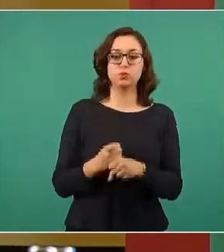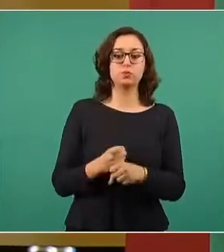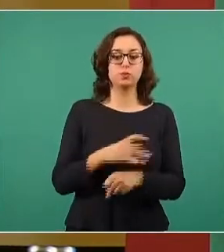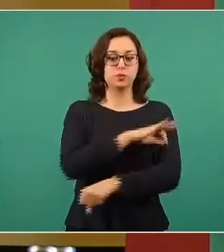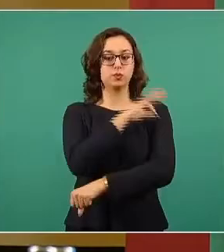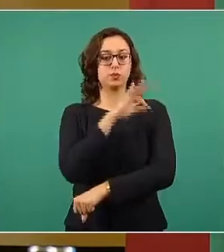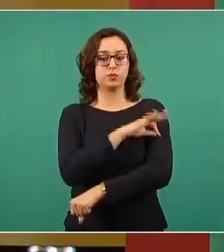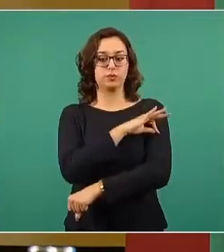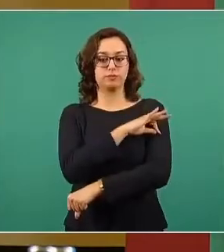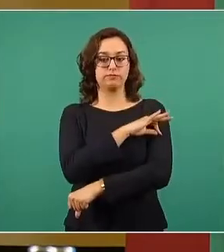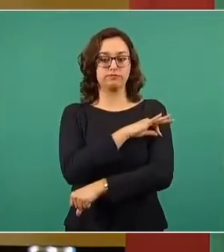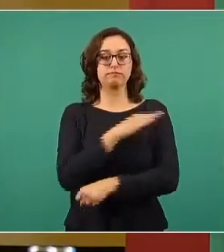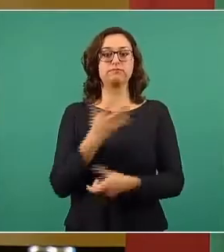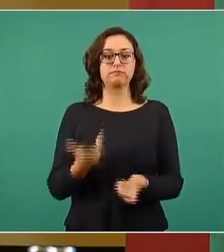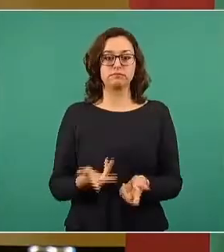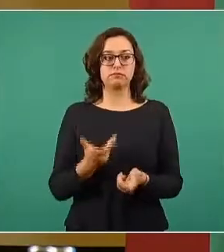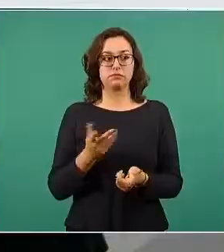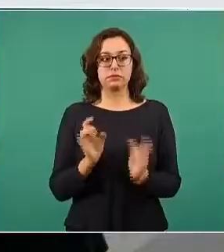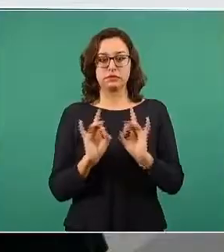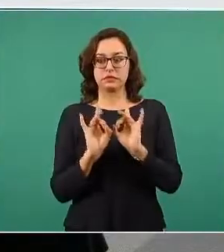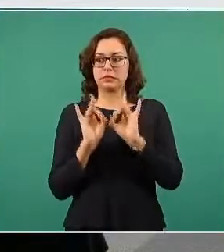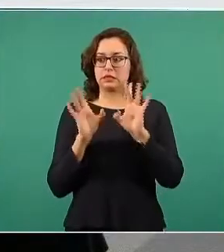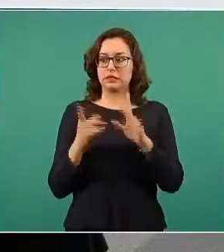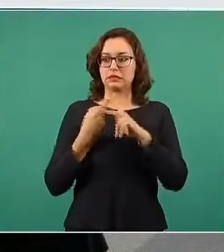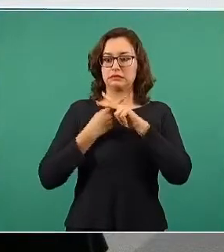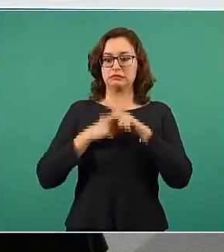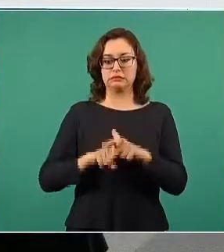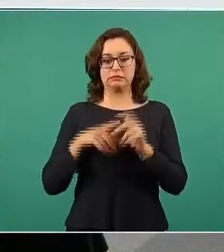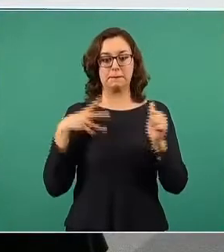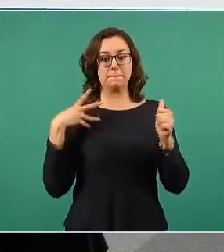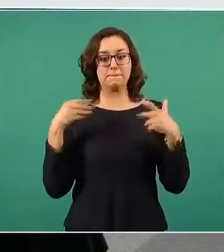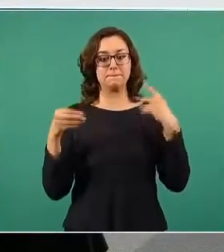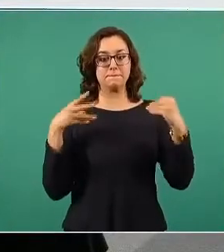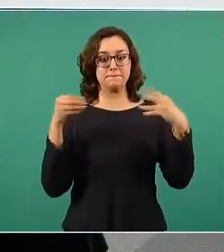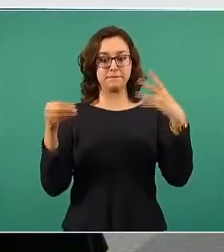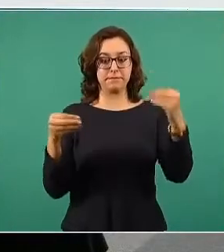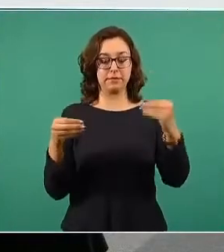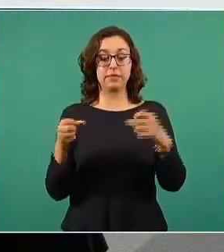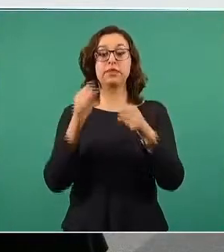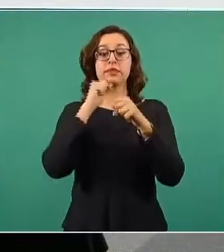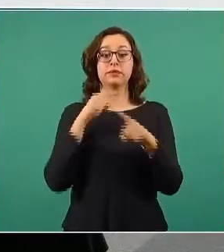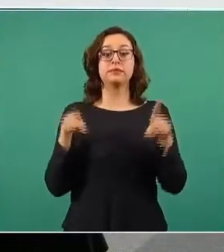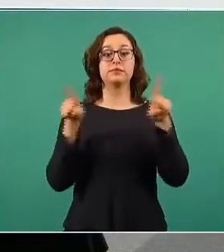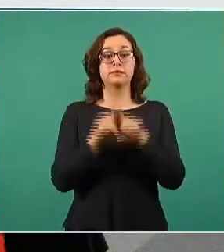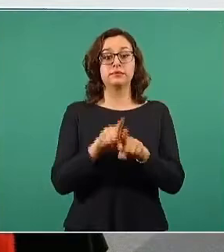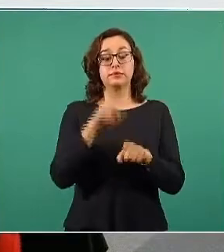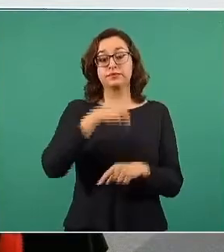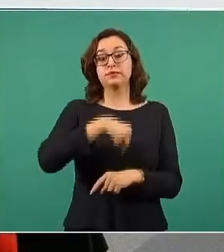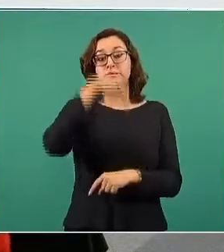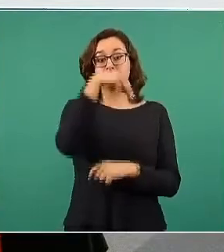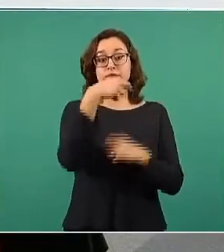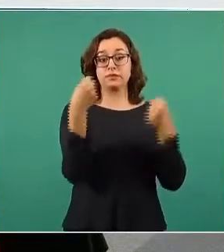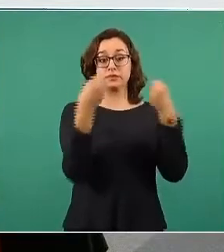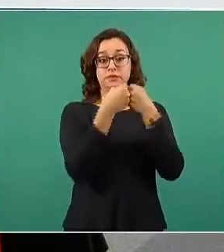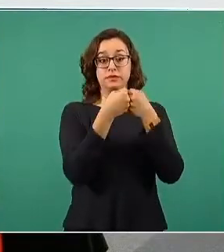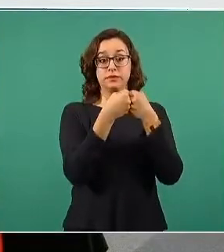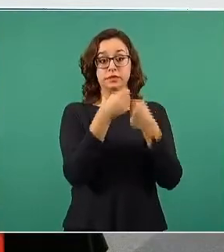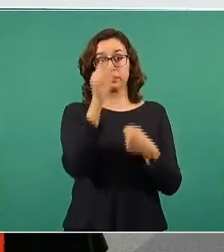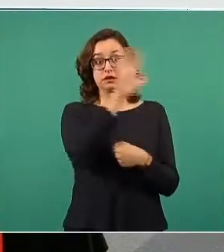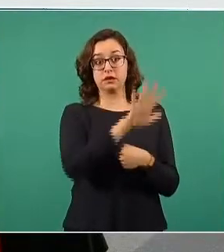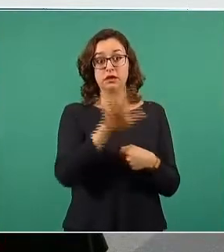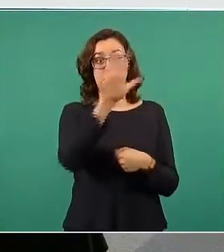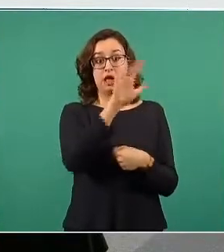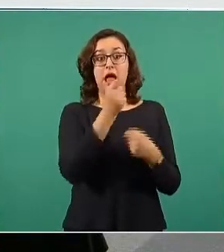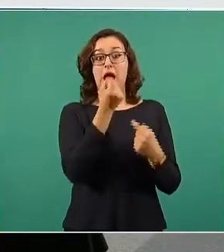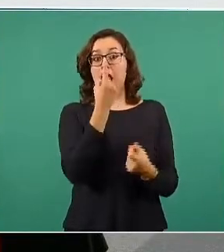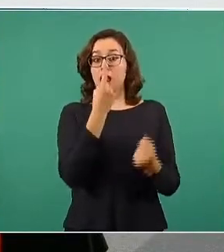de incremento de la actividad epidémica. Y en la frontera norte tenemos estados y además municipios de